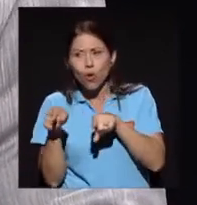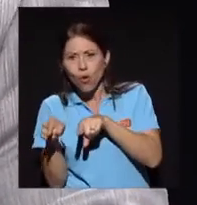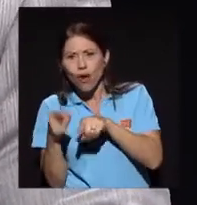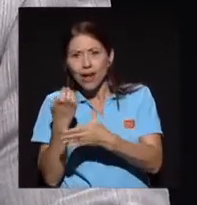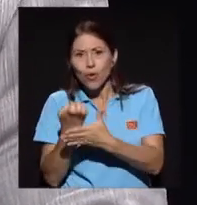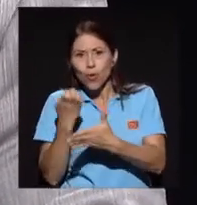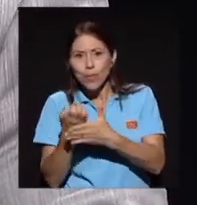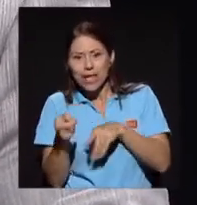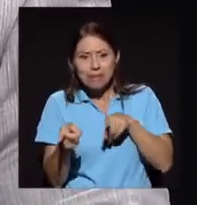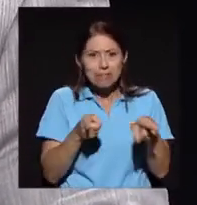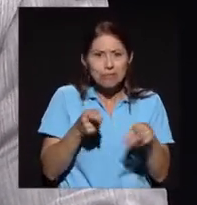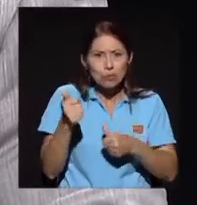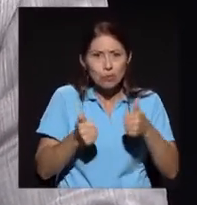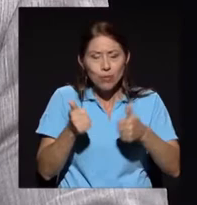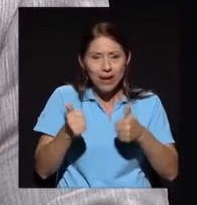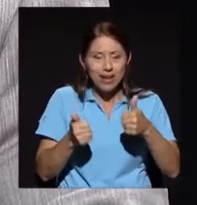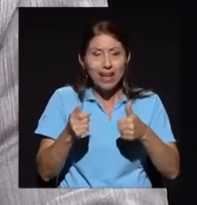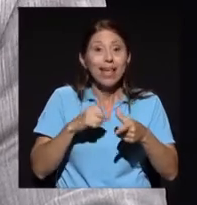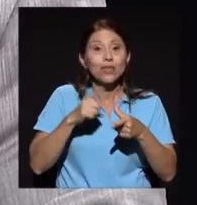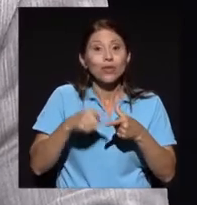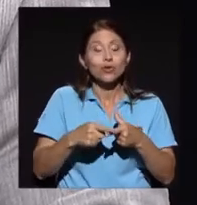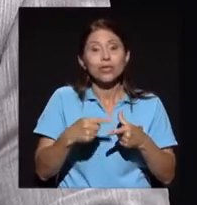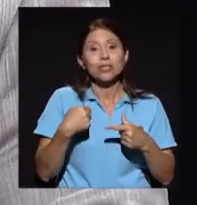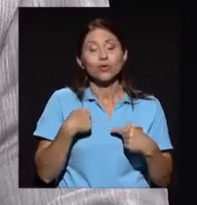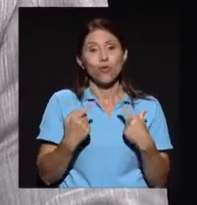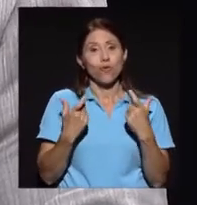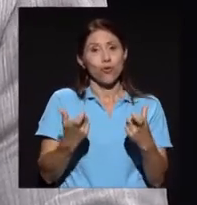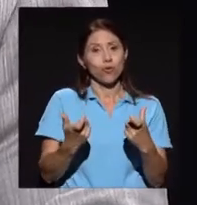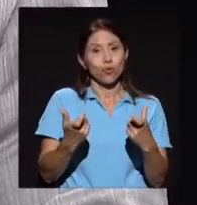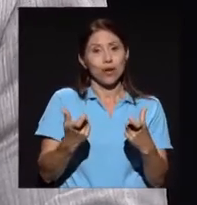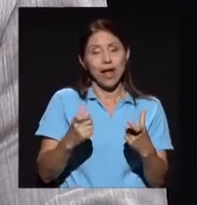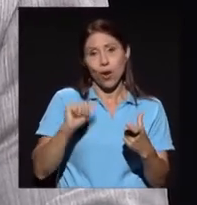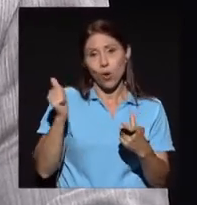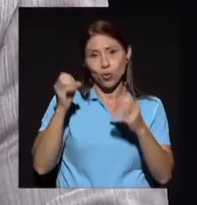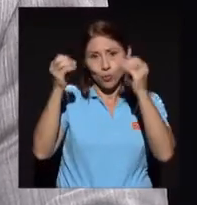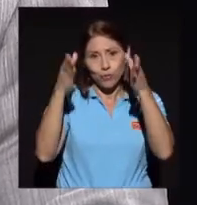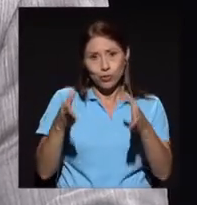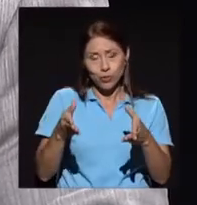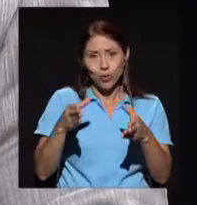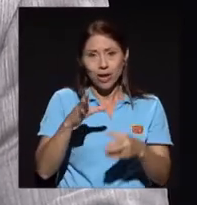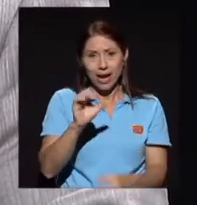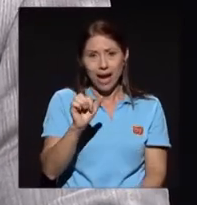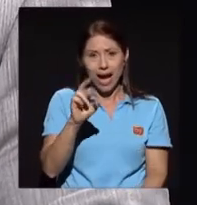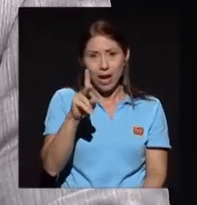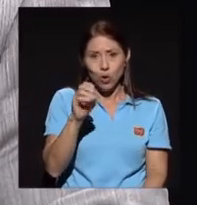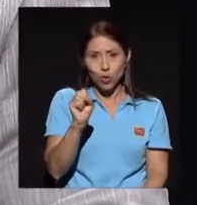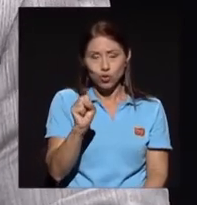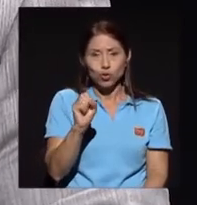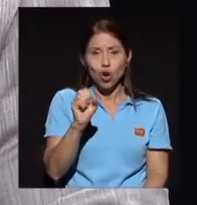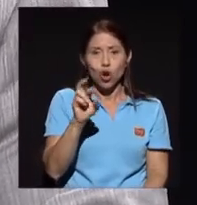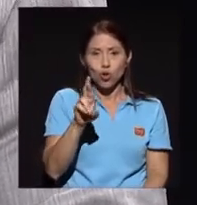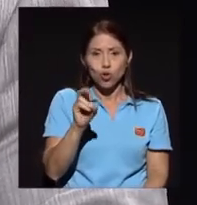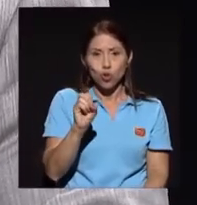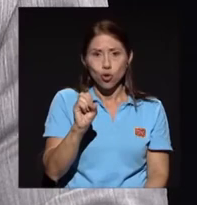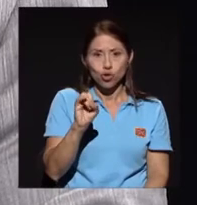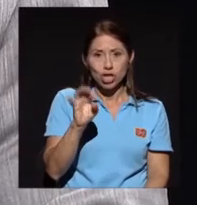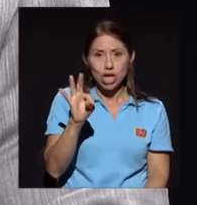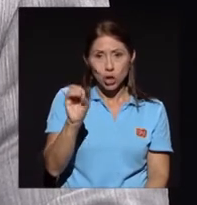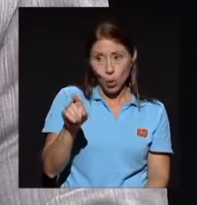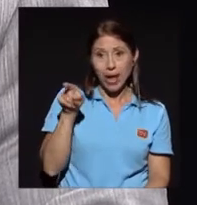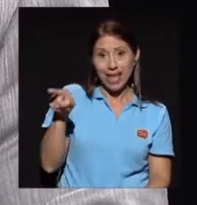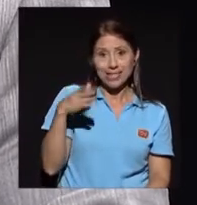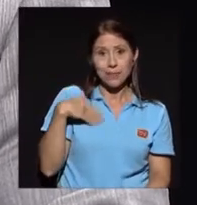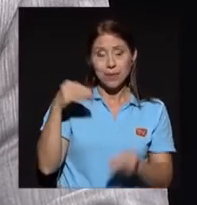me dio otro discípulo de Luis Carlos Peralta, de Carlos Rosito Sanabria, que me dio